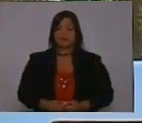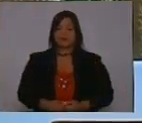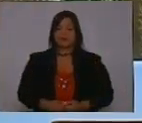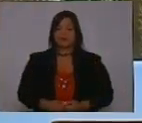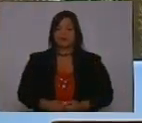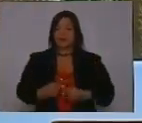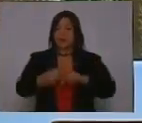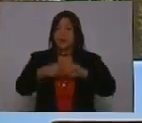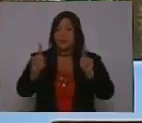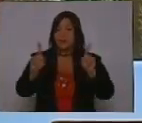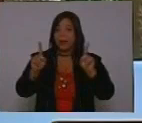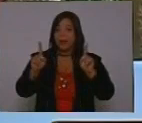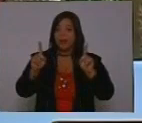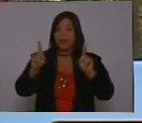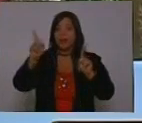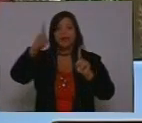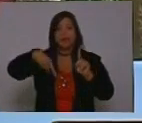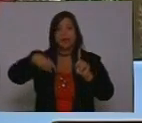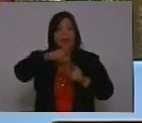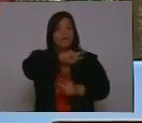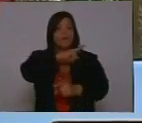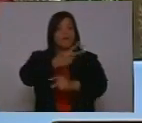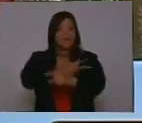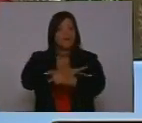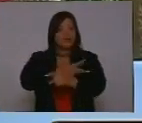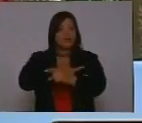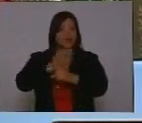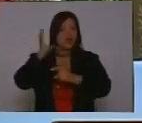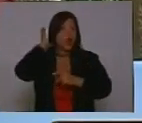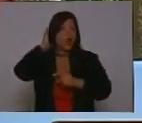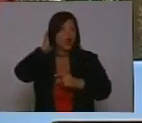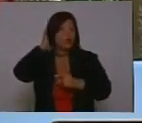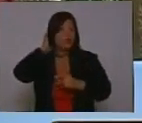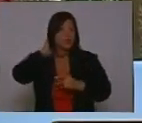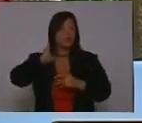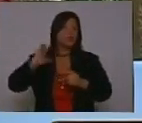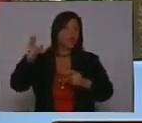Pero también fortalecer la conciencia política,